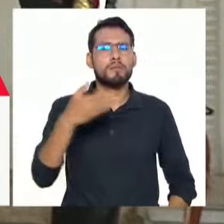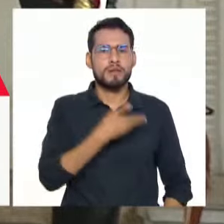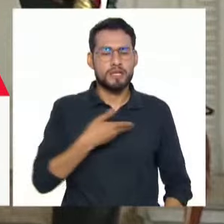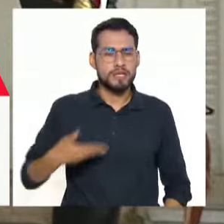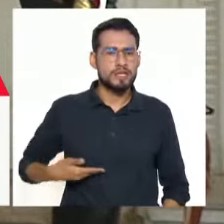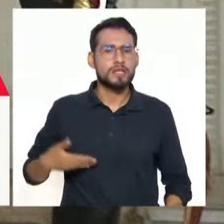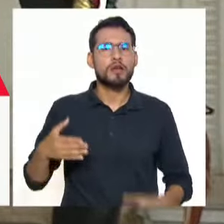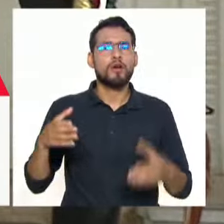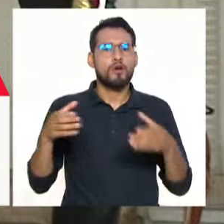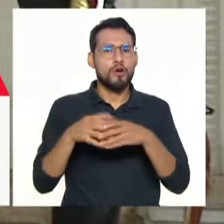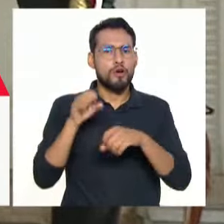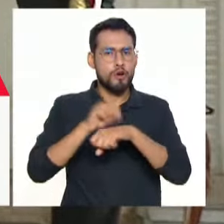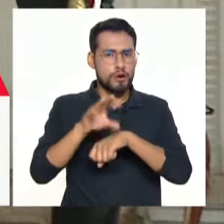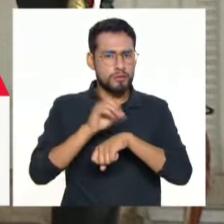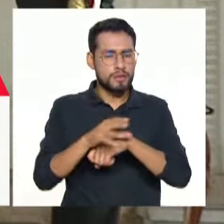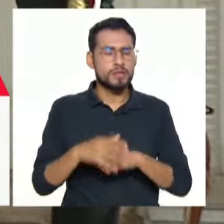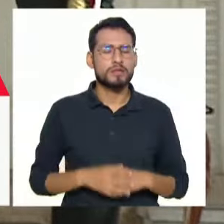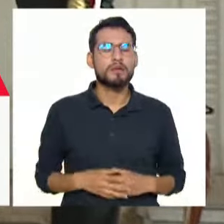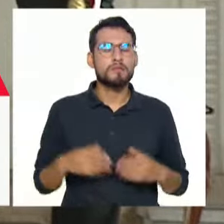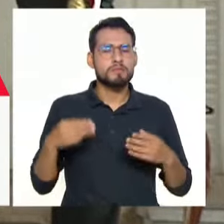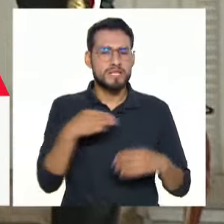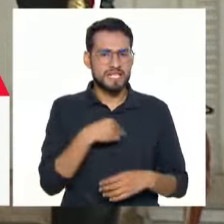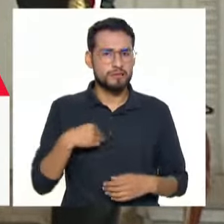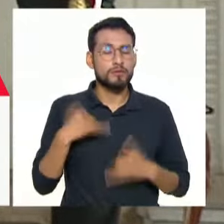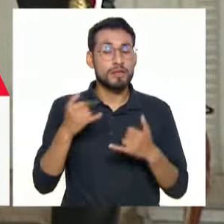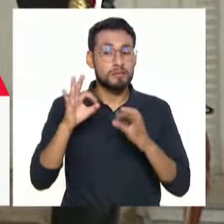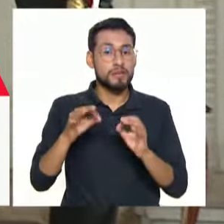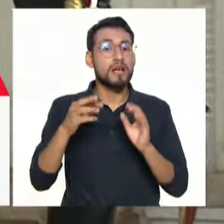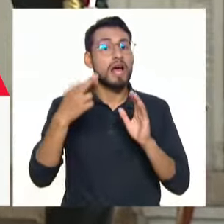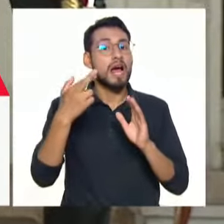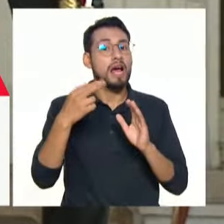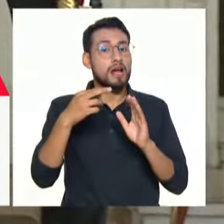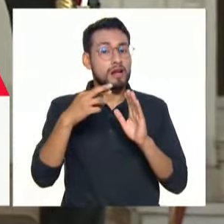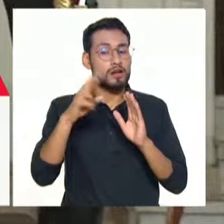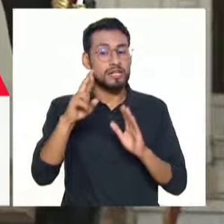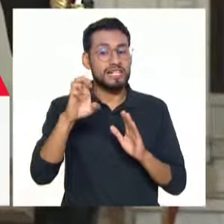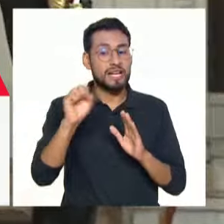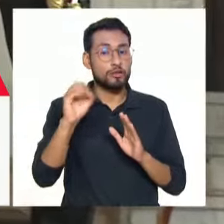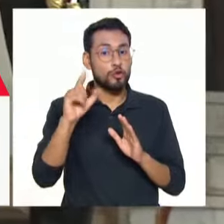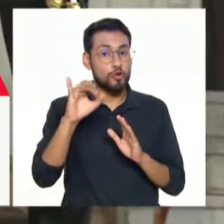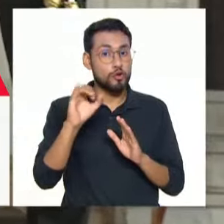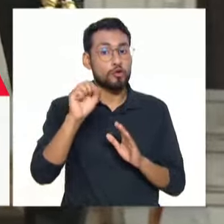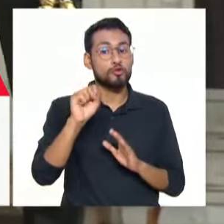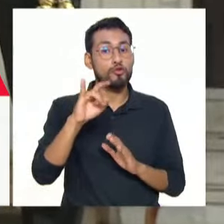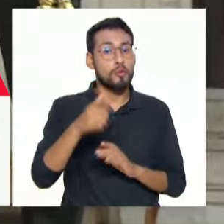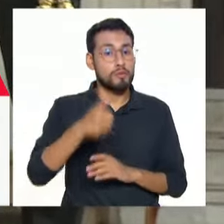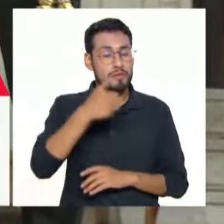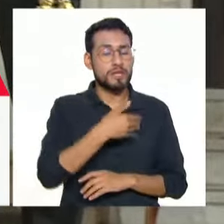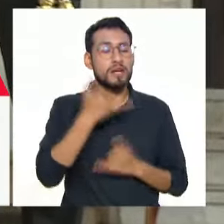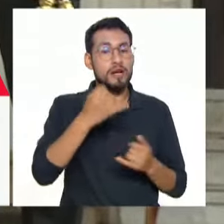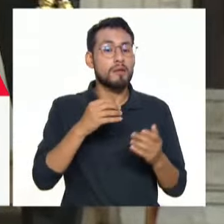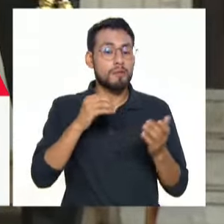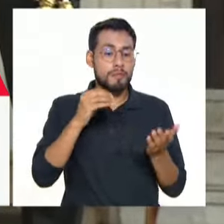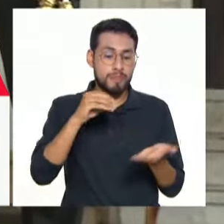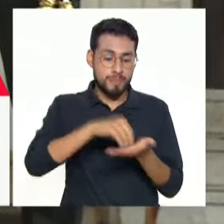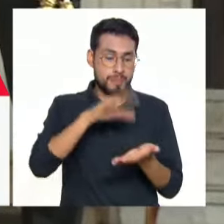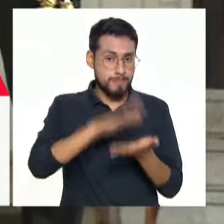de Ministros en la misma fecha de publicación de la presente Resolución Suprema. Regístrese, comuníquese y